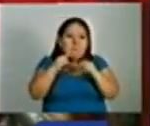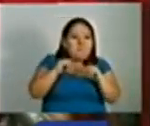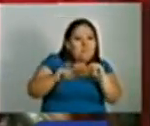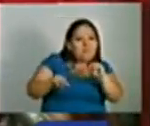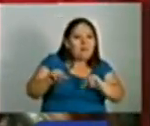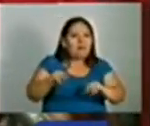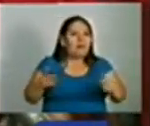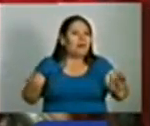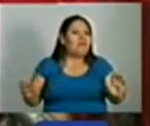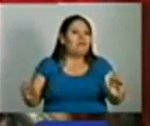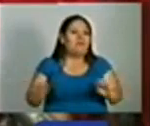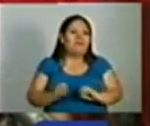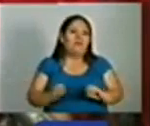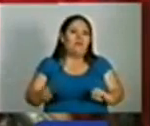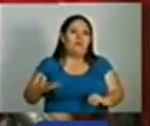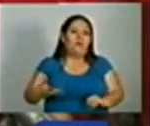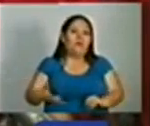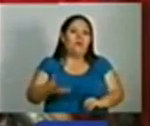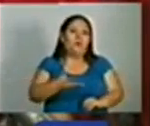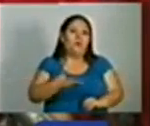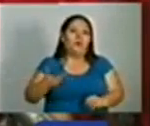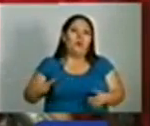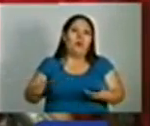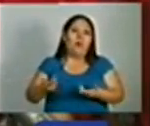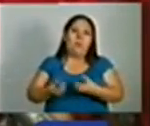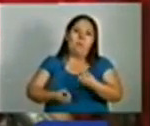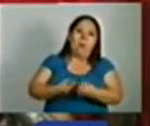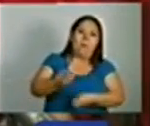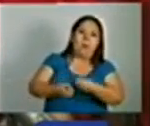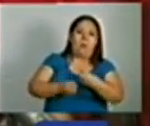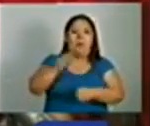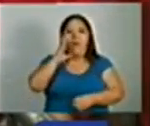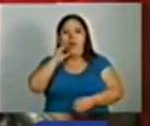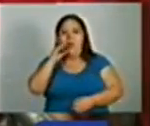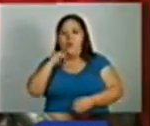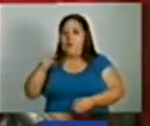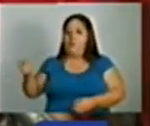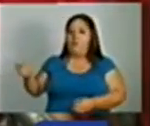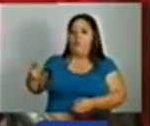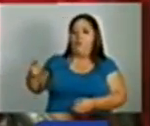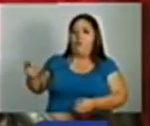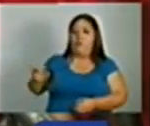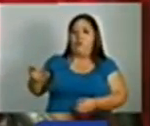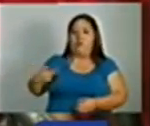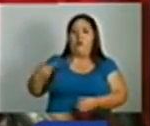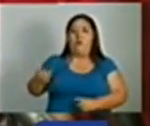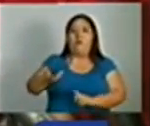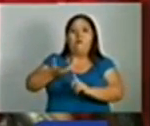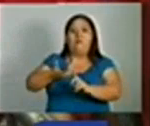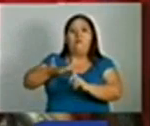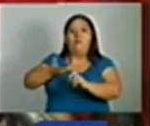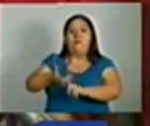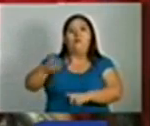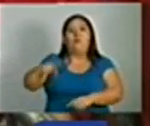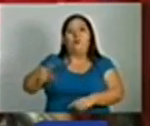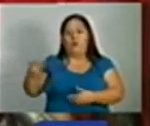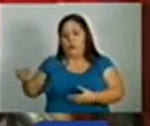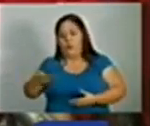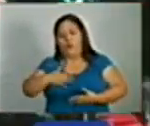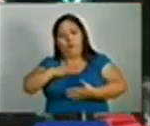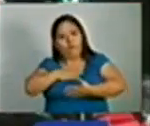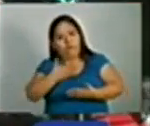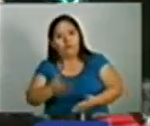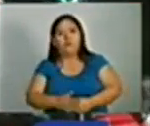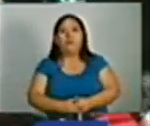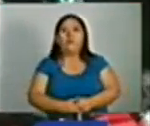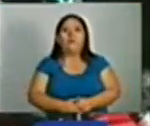negras, no serán parte del lenguaje y el léxico de esta nueva dirigencia, de estos nuevos servidores